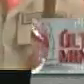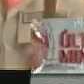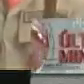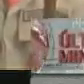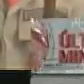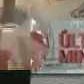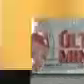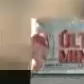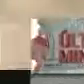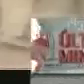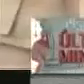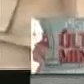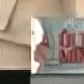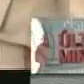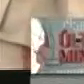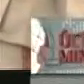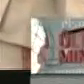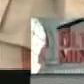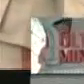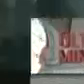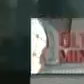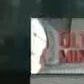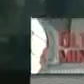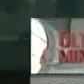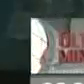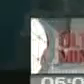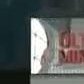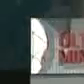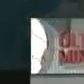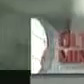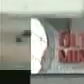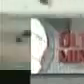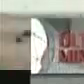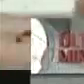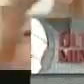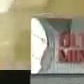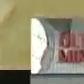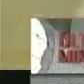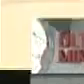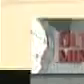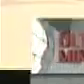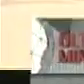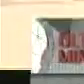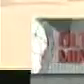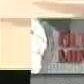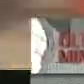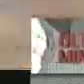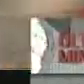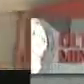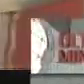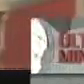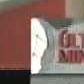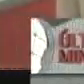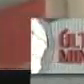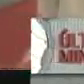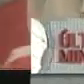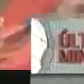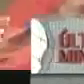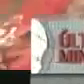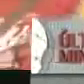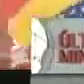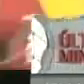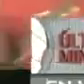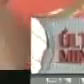consolidarla para hacer de nuestra patria una patria inexpugnable. Para garantizar lo más hermoso que tenemos, la paz